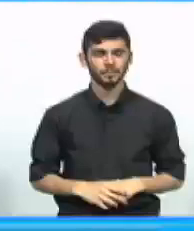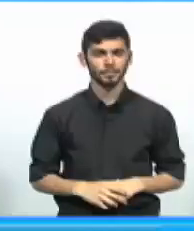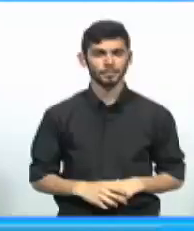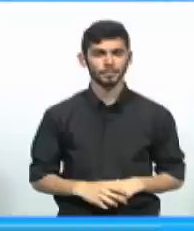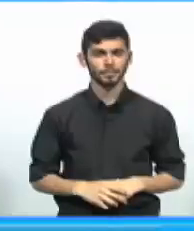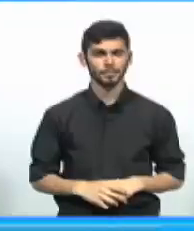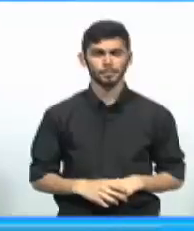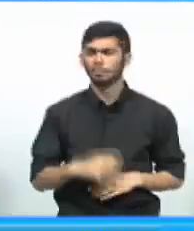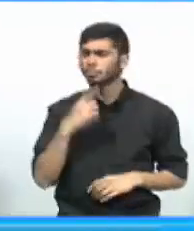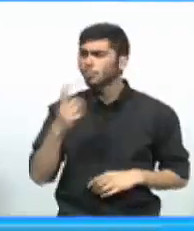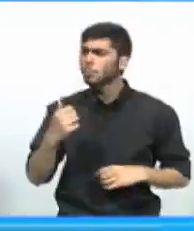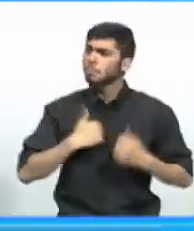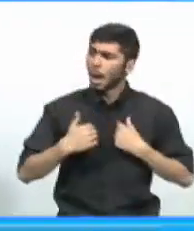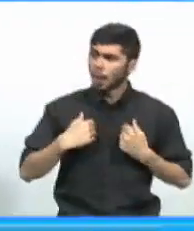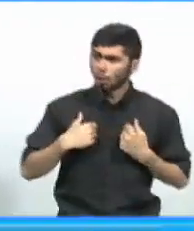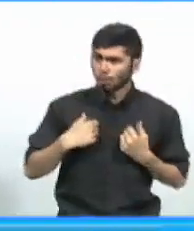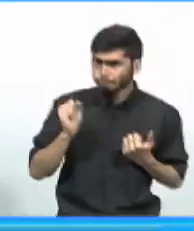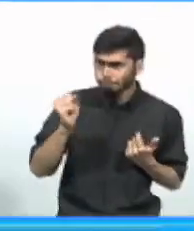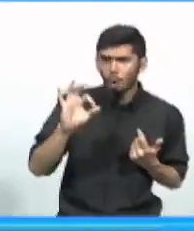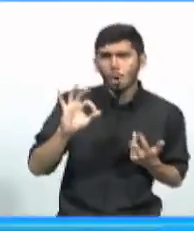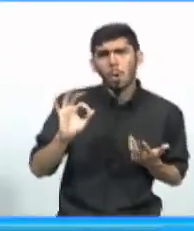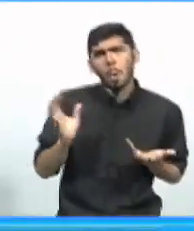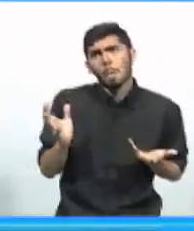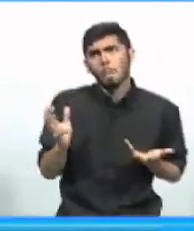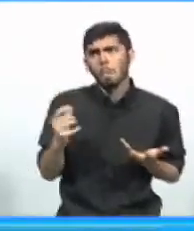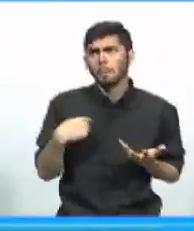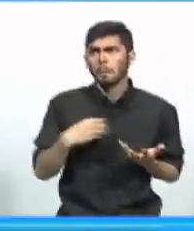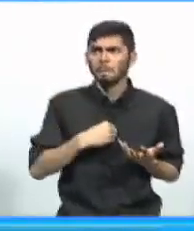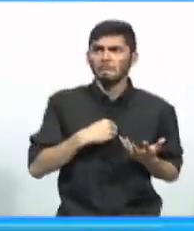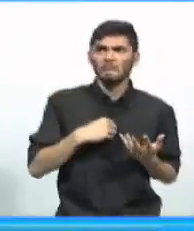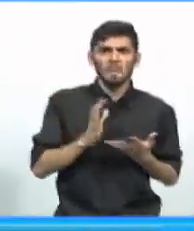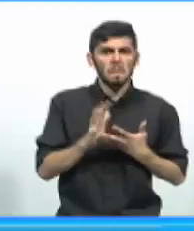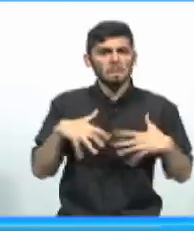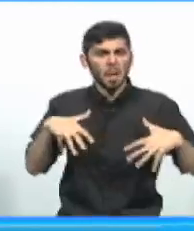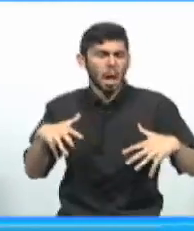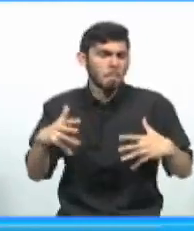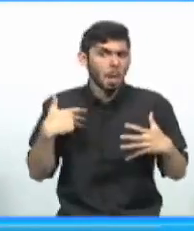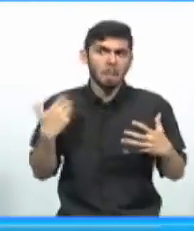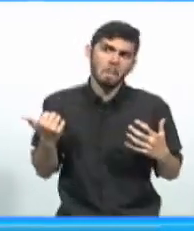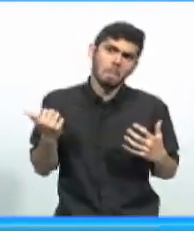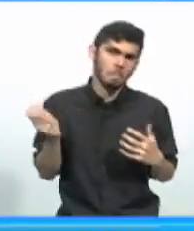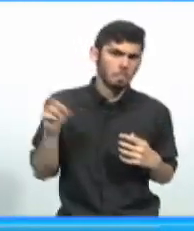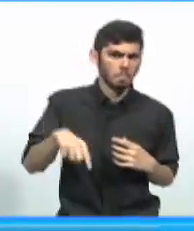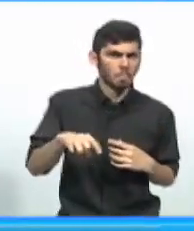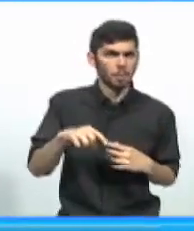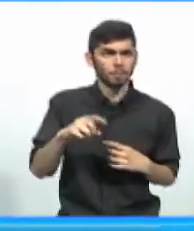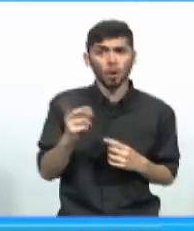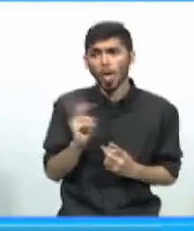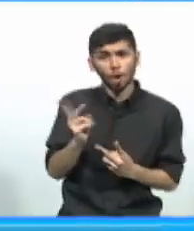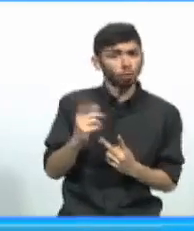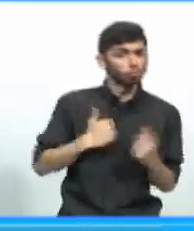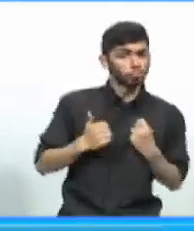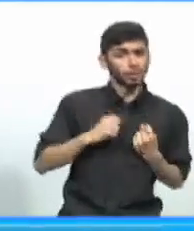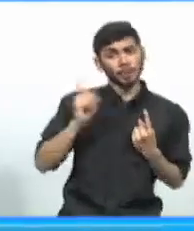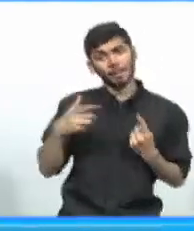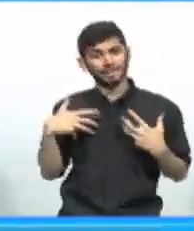¿Solés correr maratones o esta viniste porque dijiste soy un fantasmagórico, vengo hasta la maratón? Ambas cosas, corro maratones y soy un